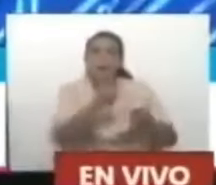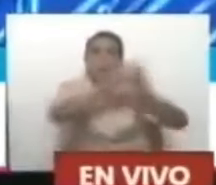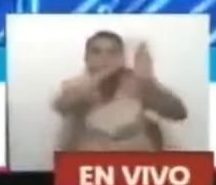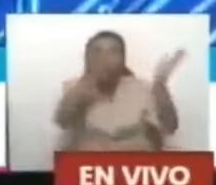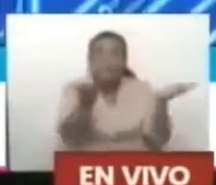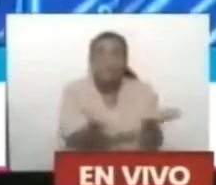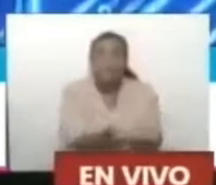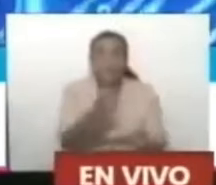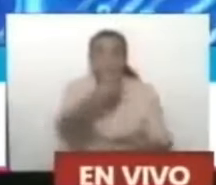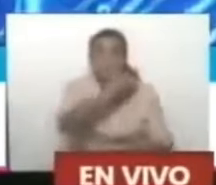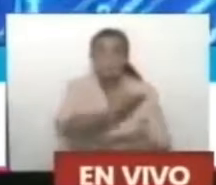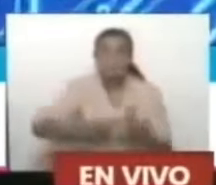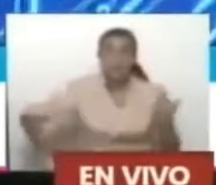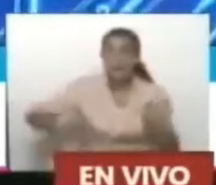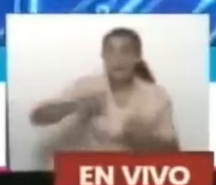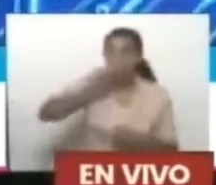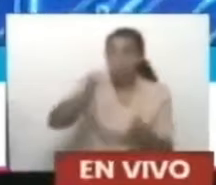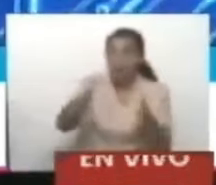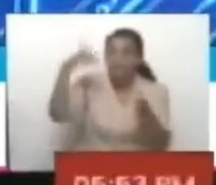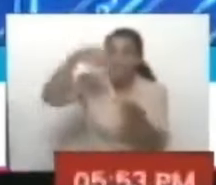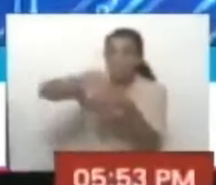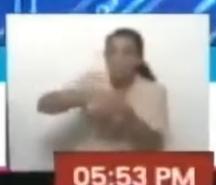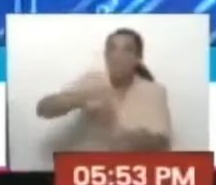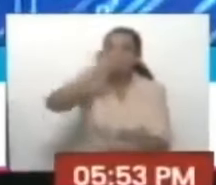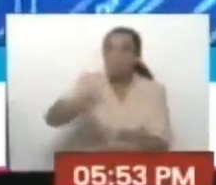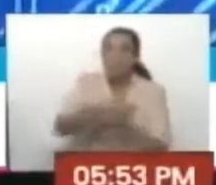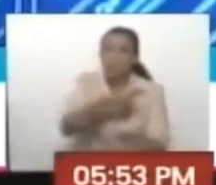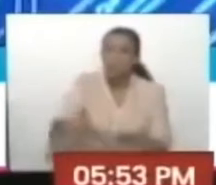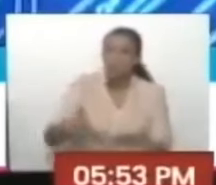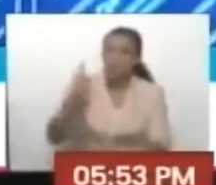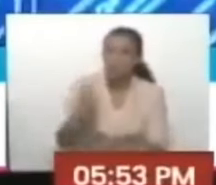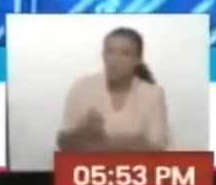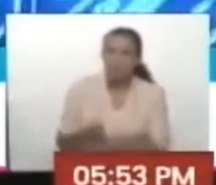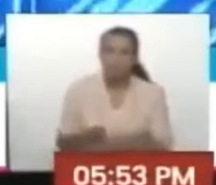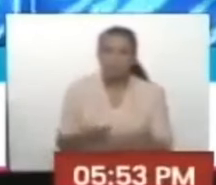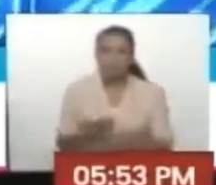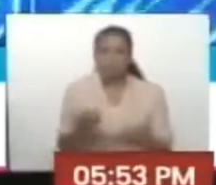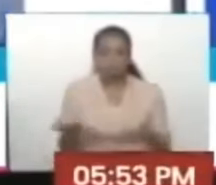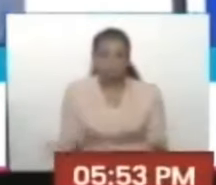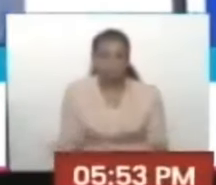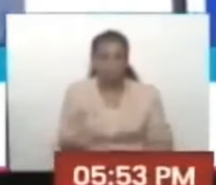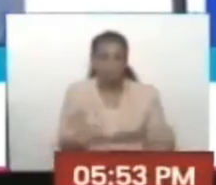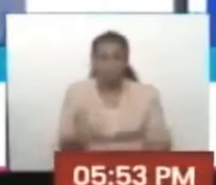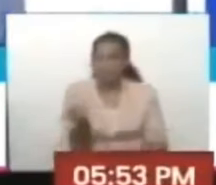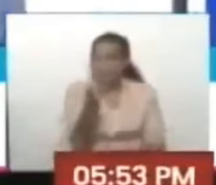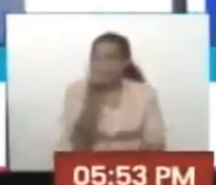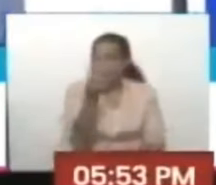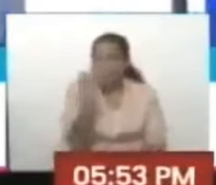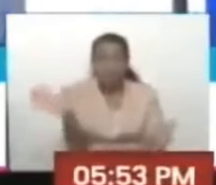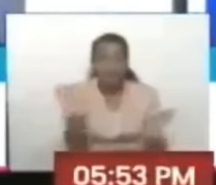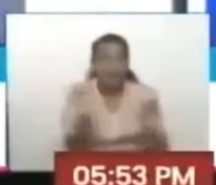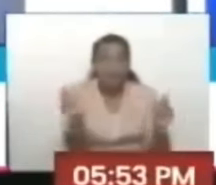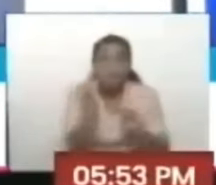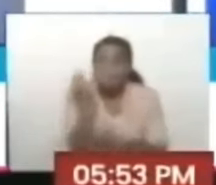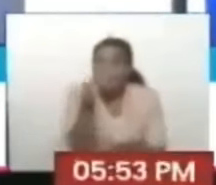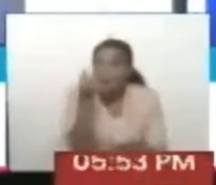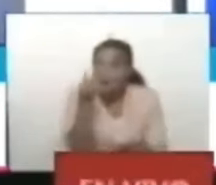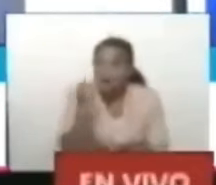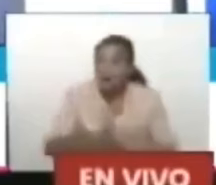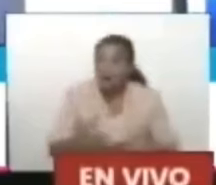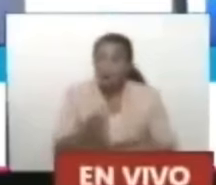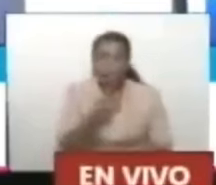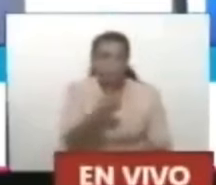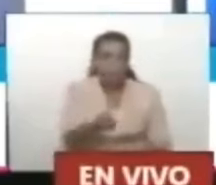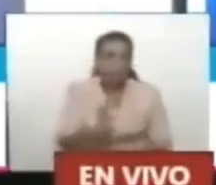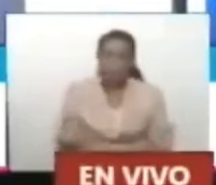mundo, Maduro anuncia que va a ganar las elecciones por las buenas o por las malas. Jamás, jamás yo